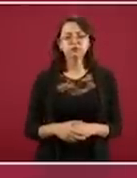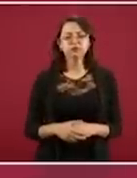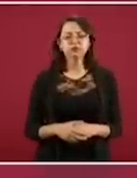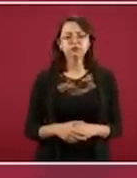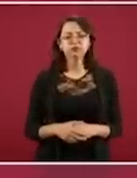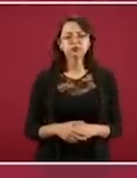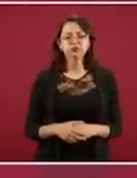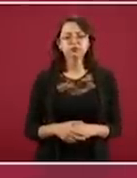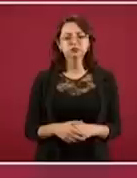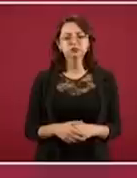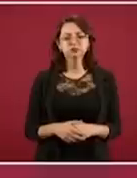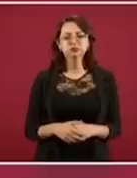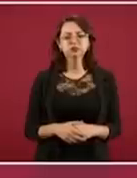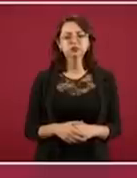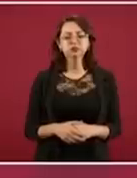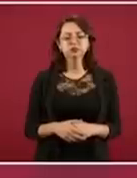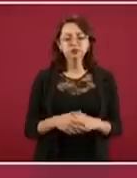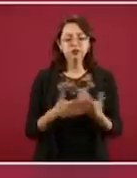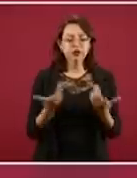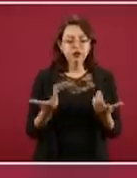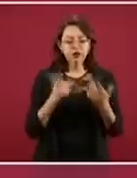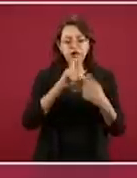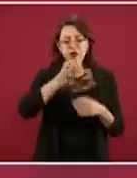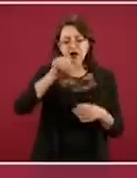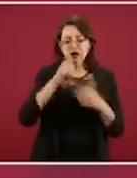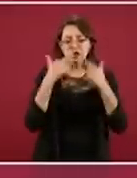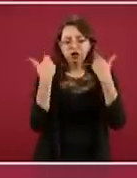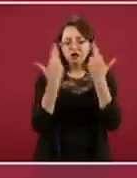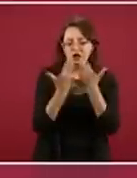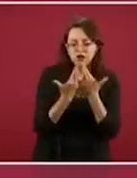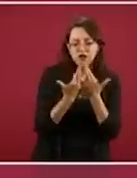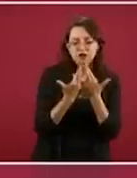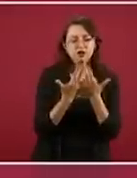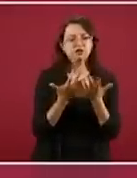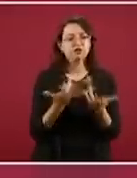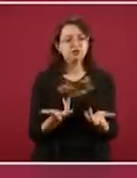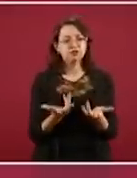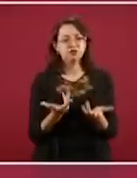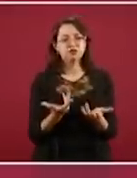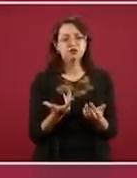luego de esa reunión que tuvimos aquí